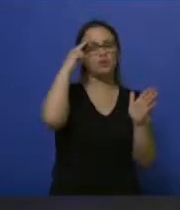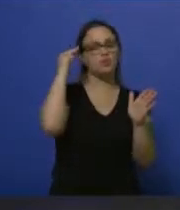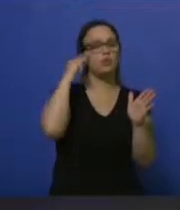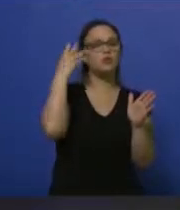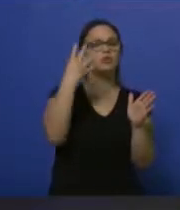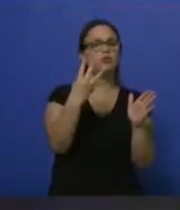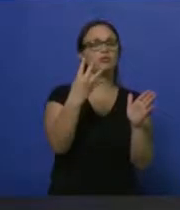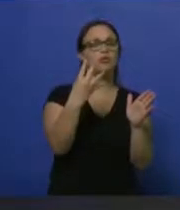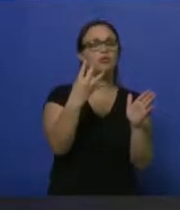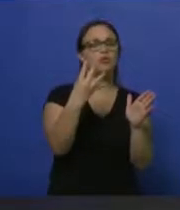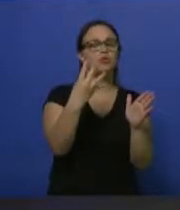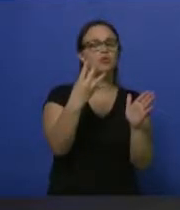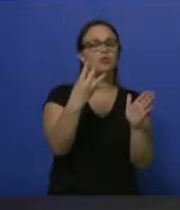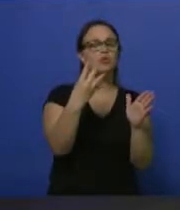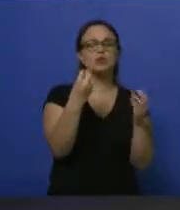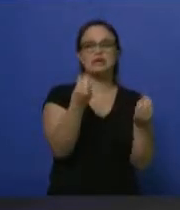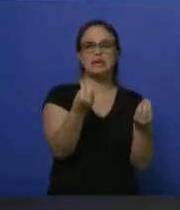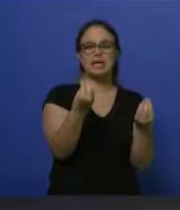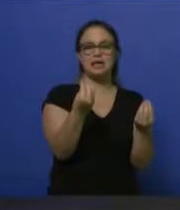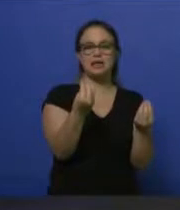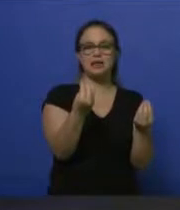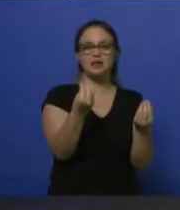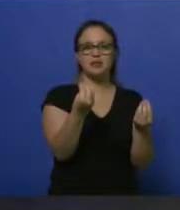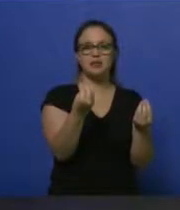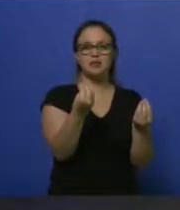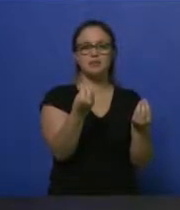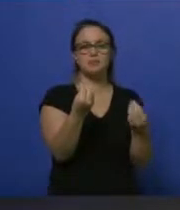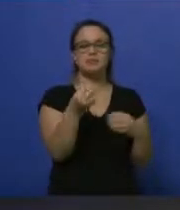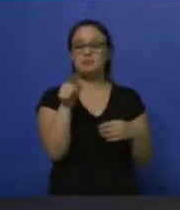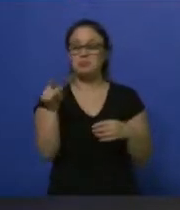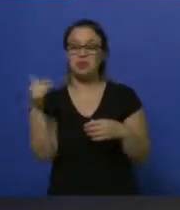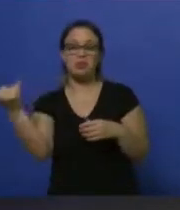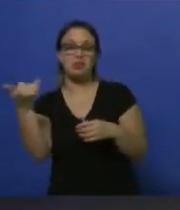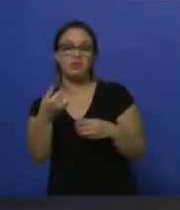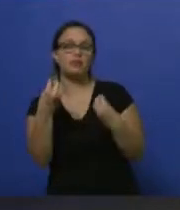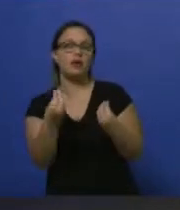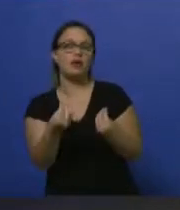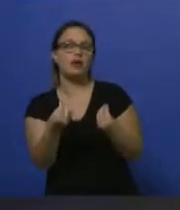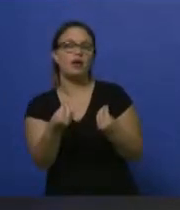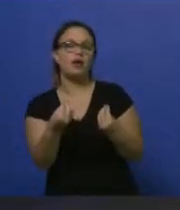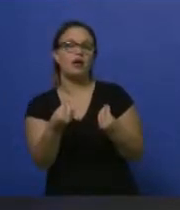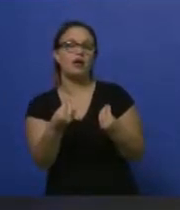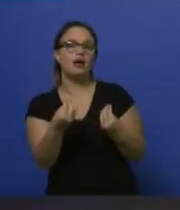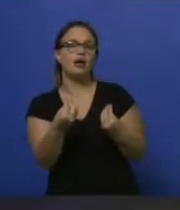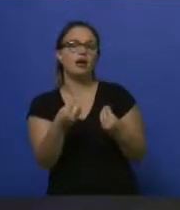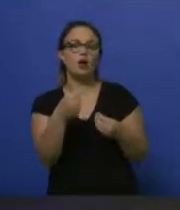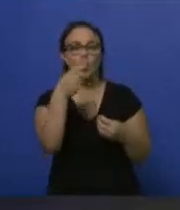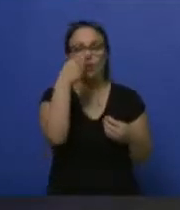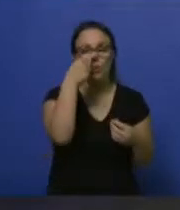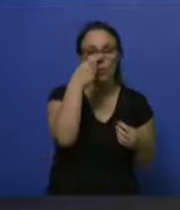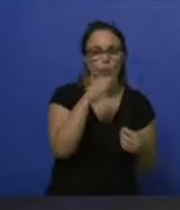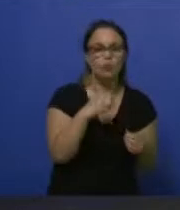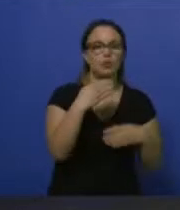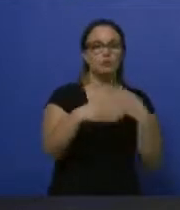es claro. Porque una cosa es, lo que dice Carignano es, y es cierto, en los últimos procesos electorales no se han podido cumplir